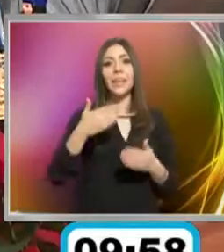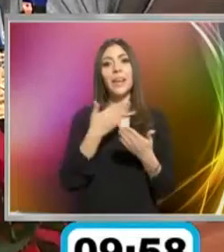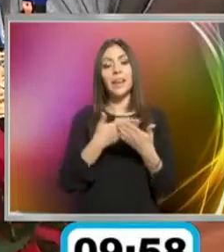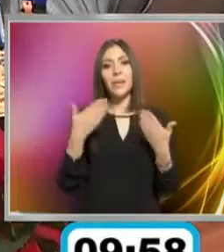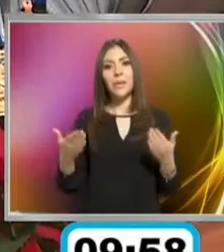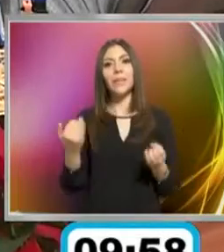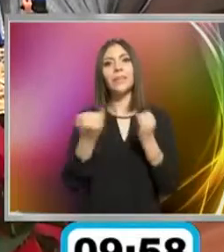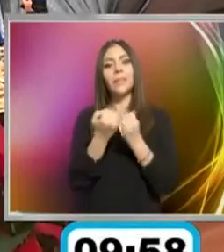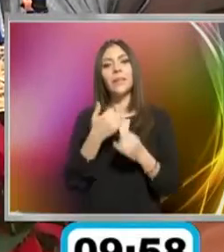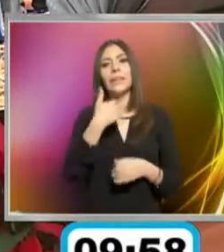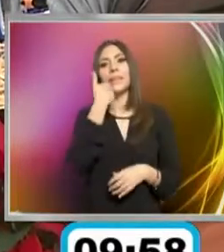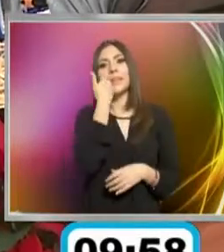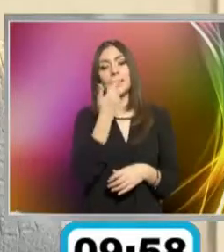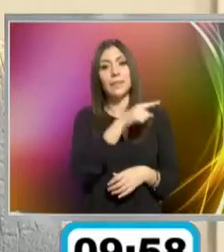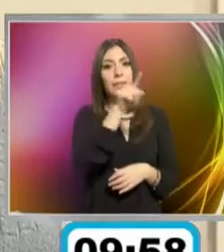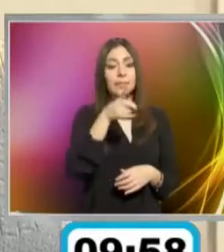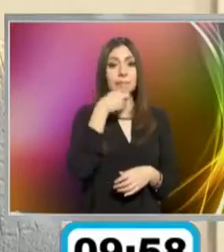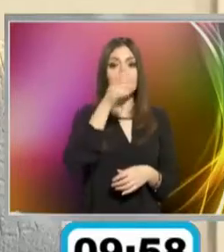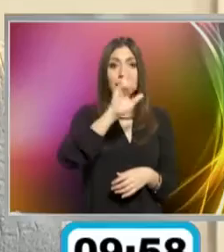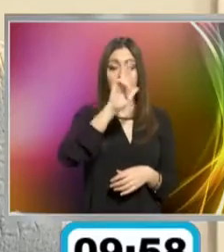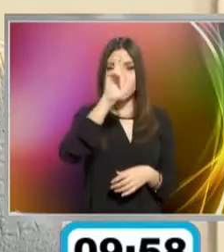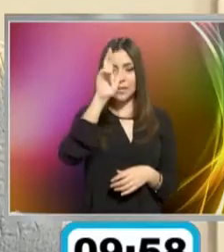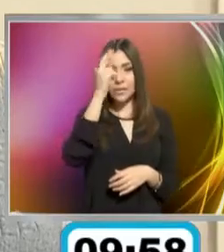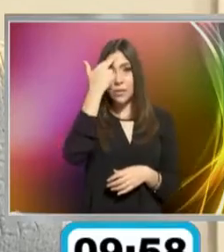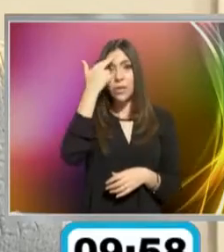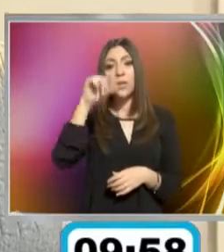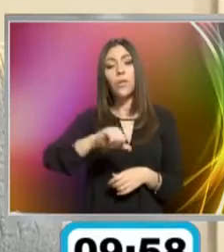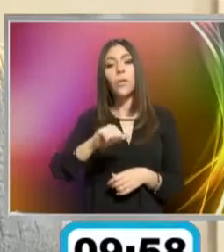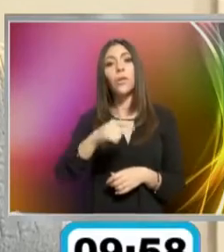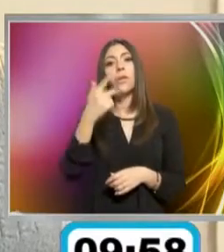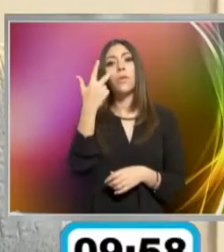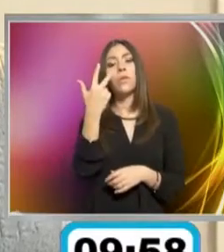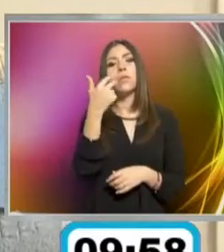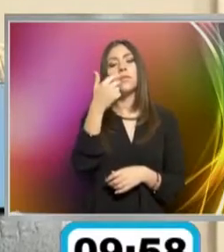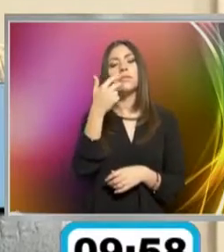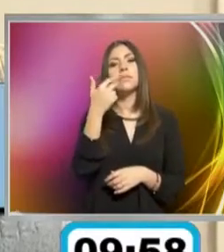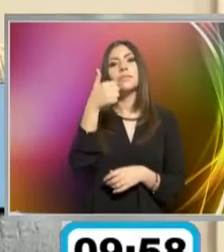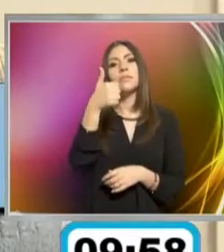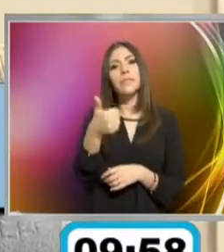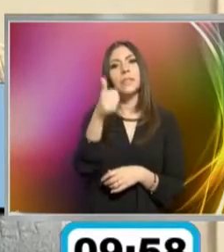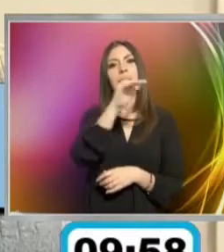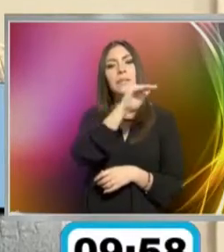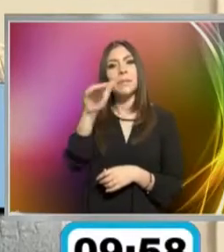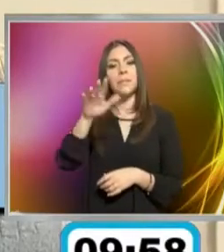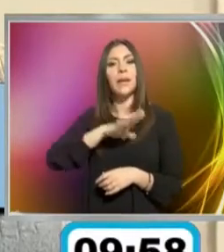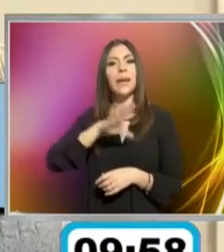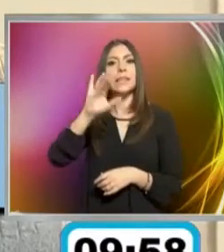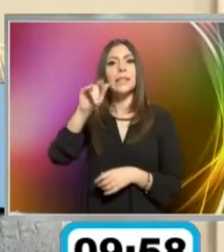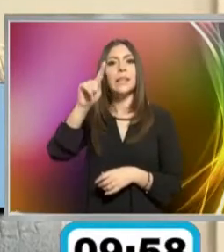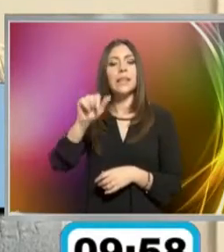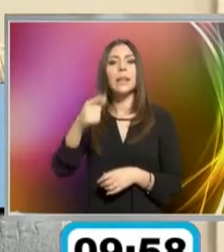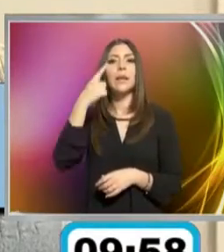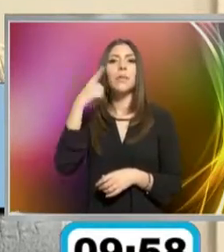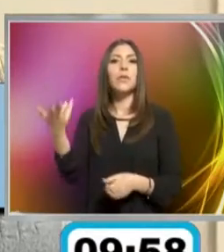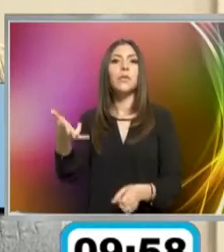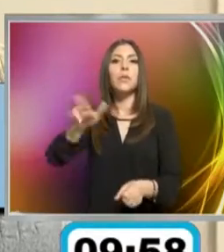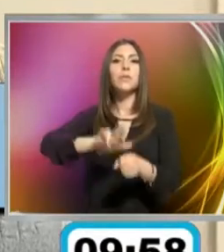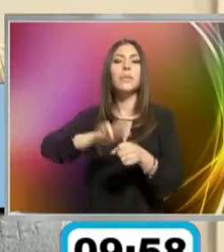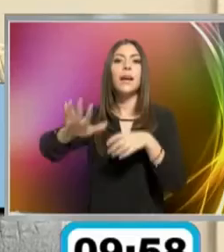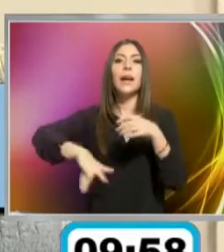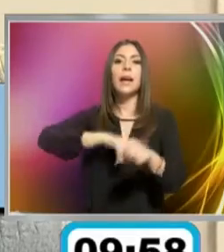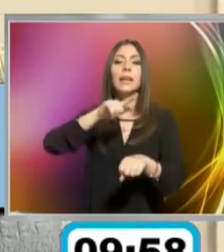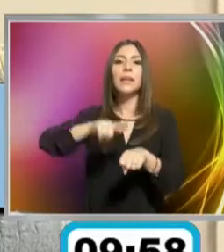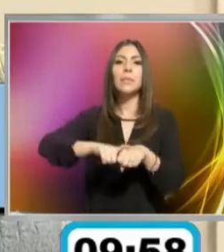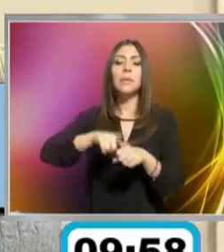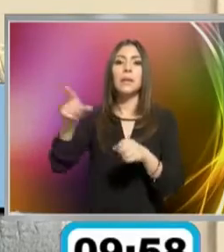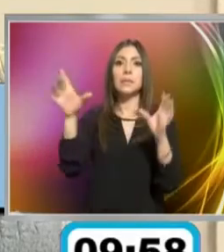nosotros también queremos recordarles a ustedes que hoy a las 18:30 horas usted tiene una cita con Gustavo Reyes en Clínica de Animales,